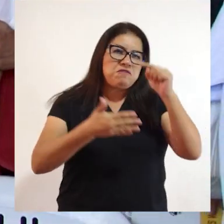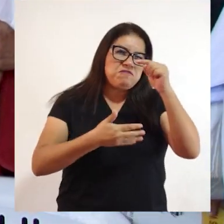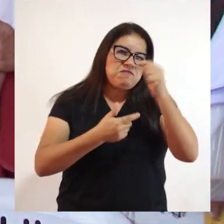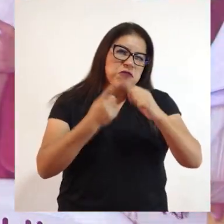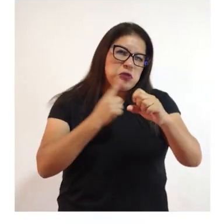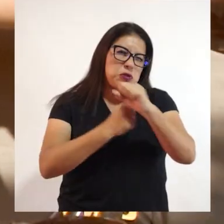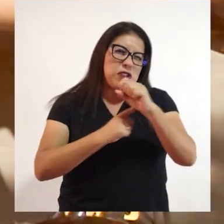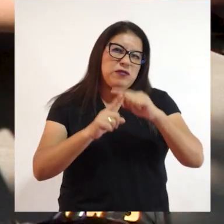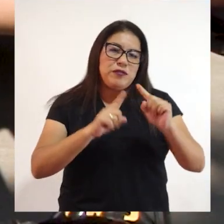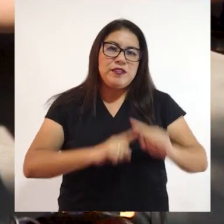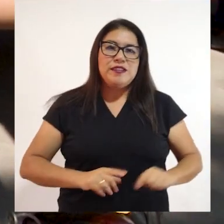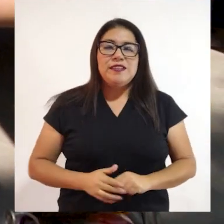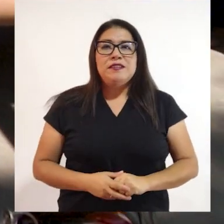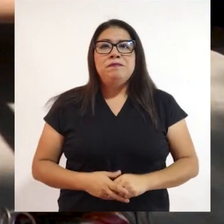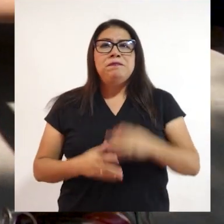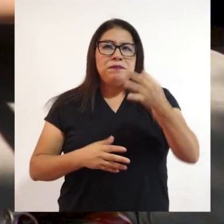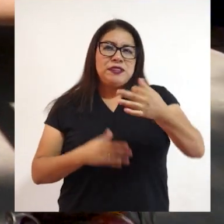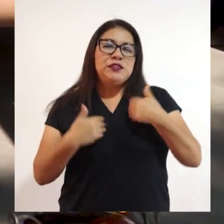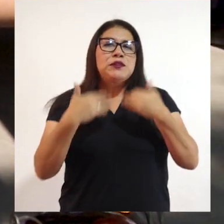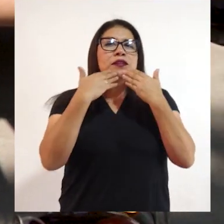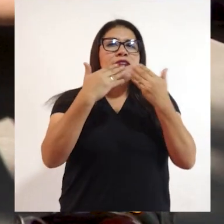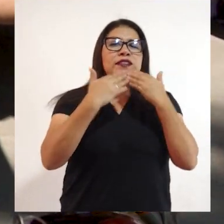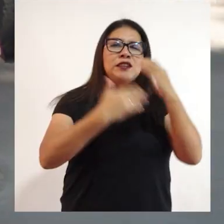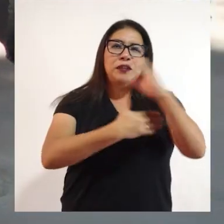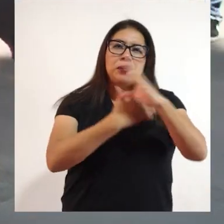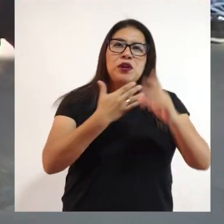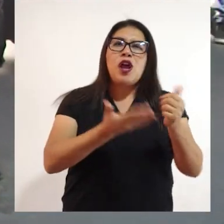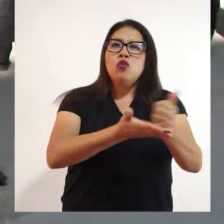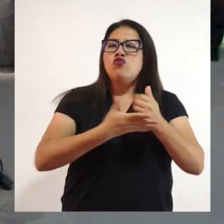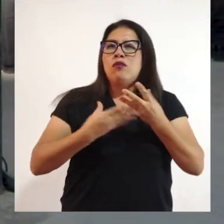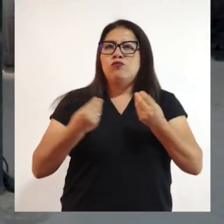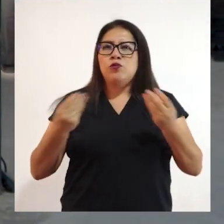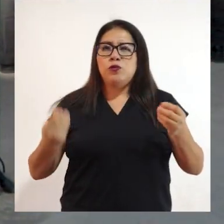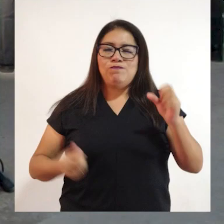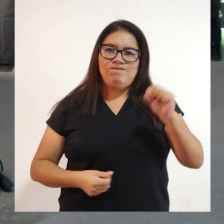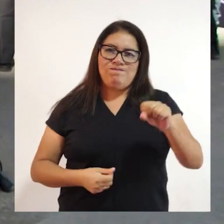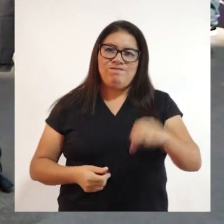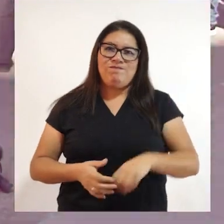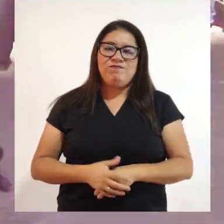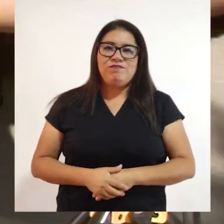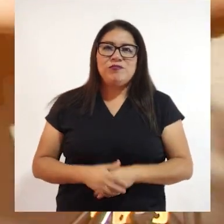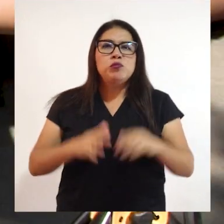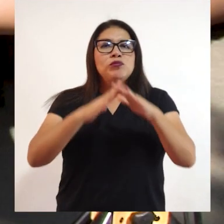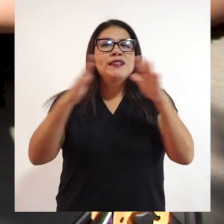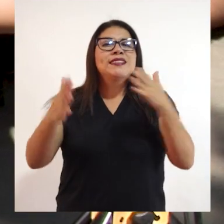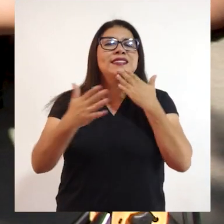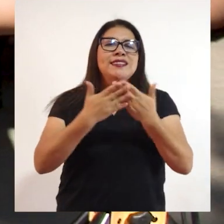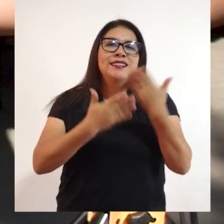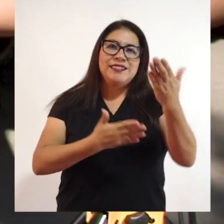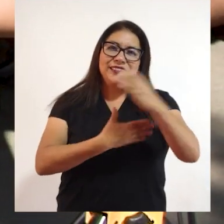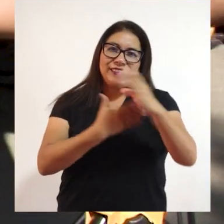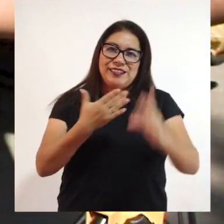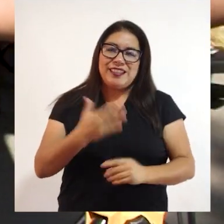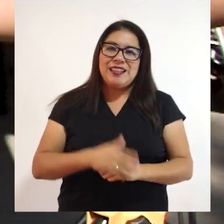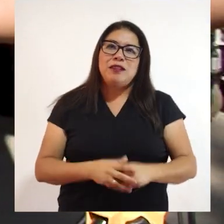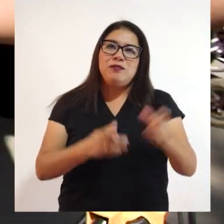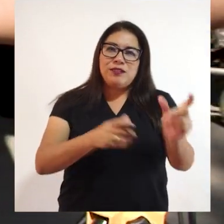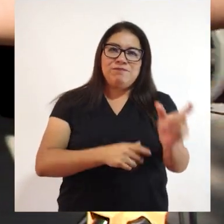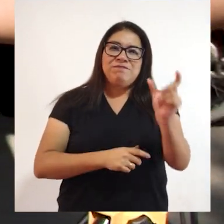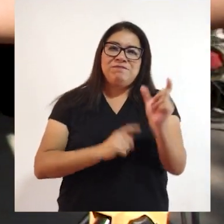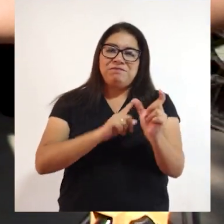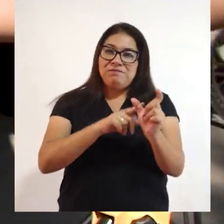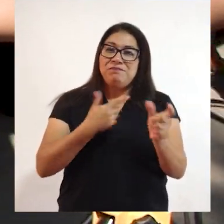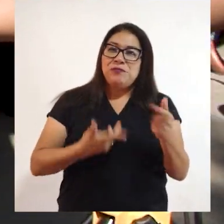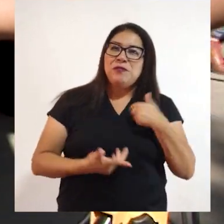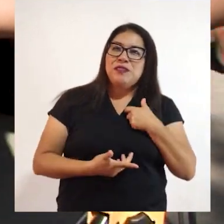Sociales. Agradezco a CONADIS, como le digo, porque nos ayuda bastante, sí. Muchas gracias a CONADIS por